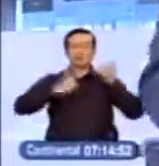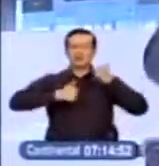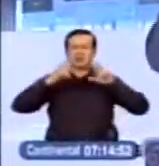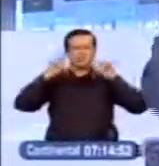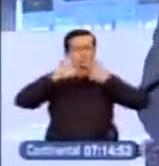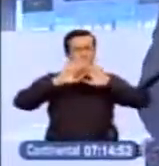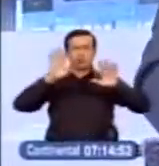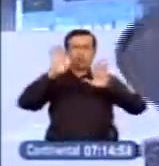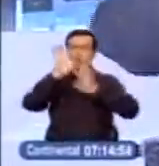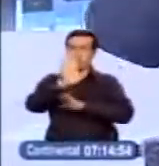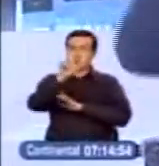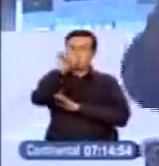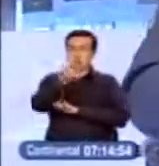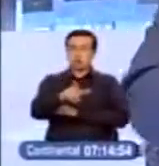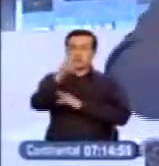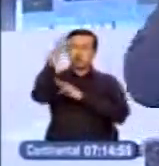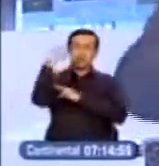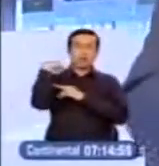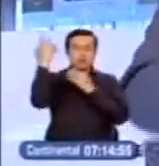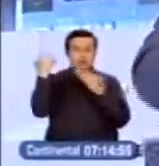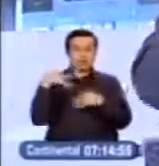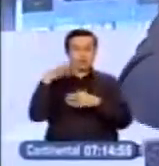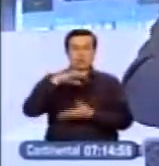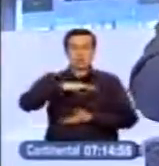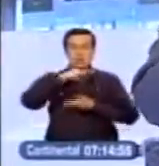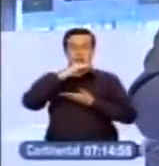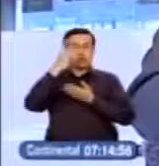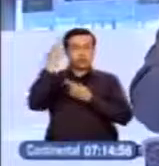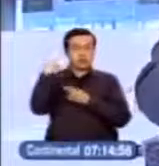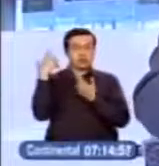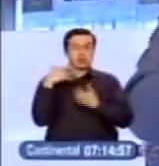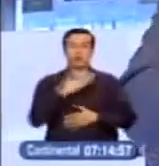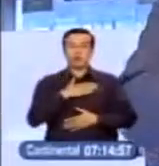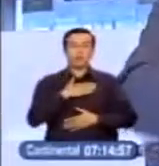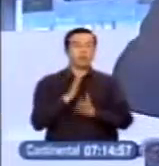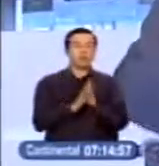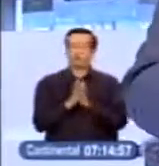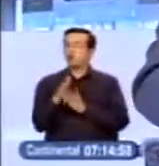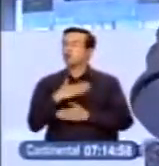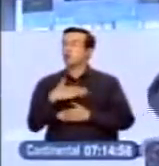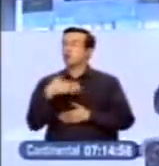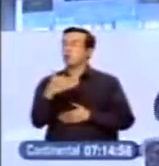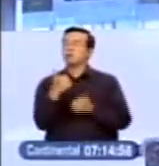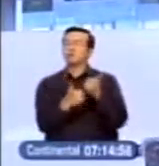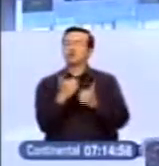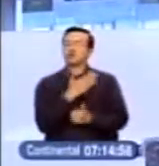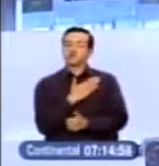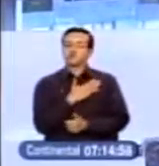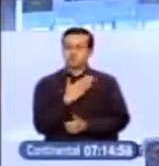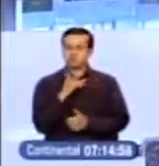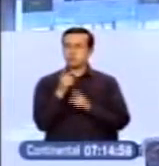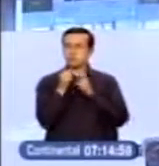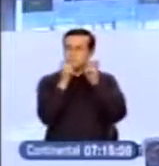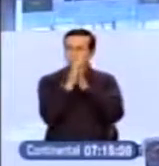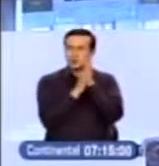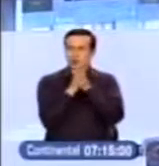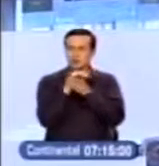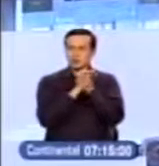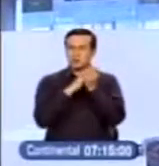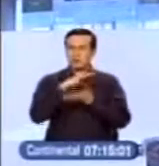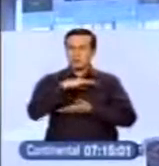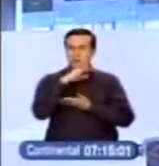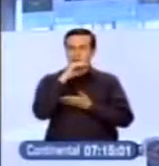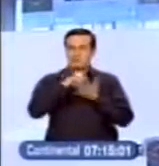que está en ejercicio del poder no puede colocarse en plan de decir, yo al poder lo puedo utilizar para